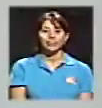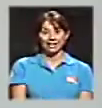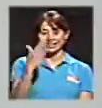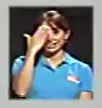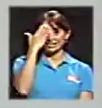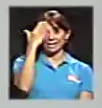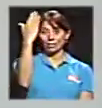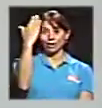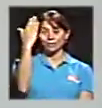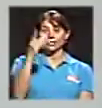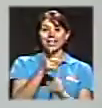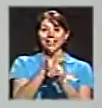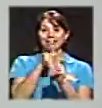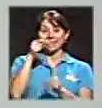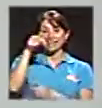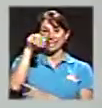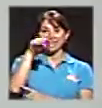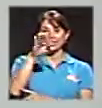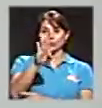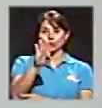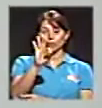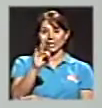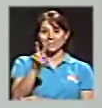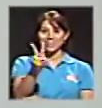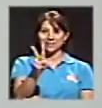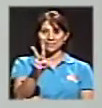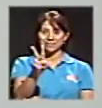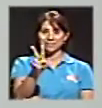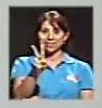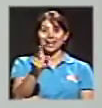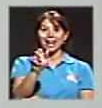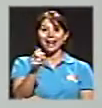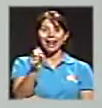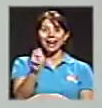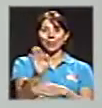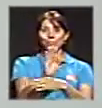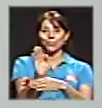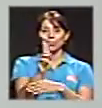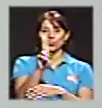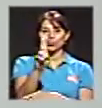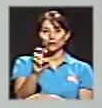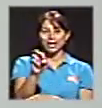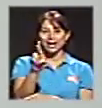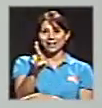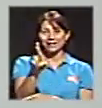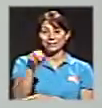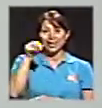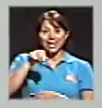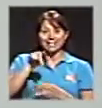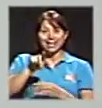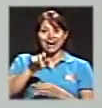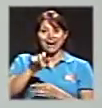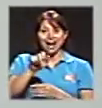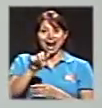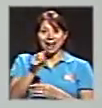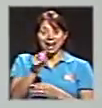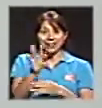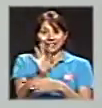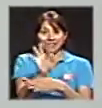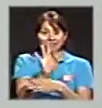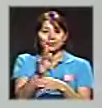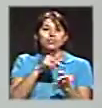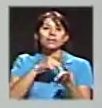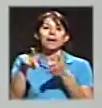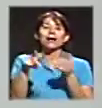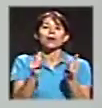les saludamos desde su TV, Canal UCR, este canal que se paga con los impuestos que